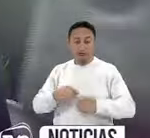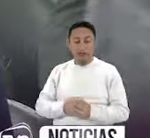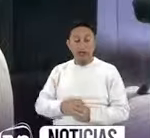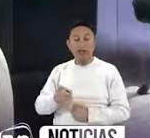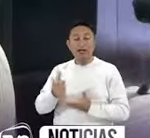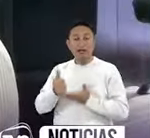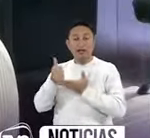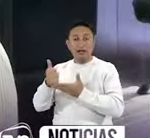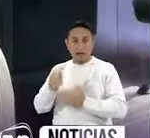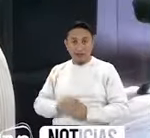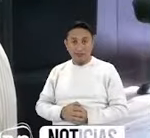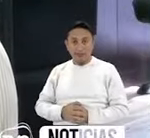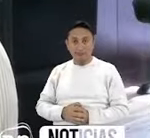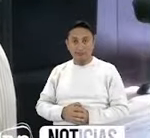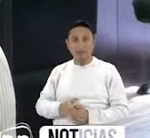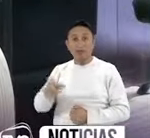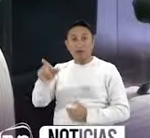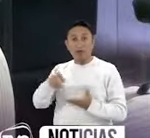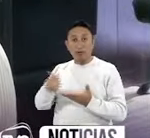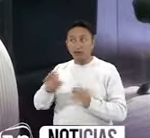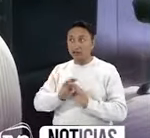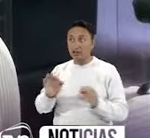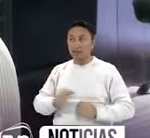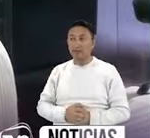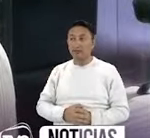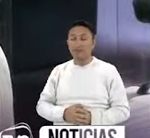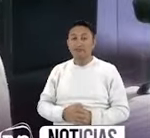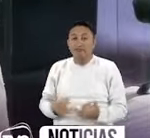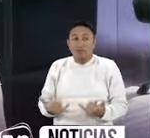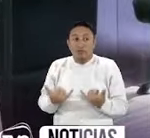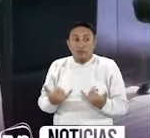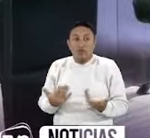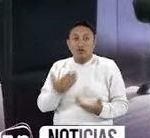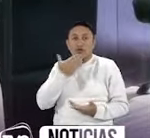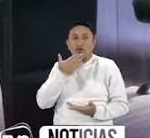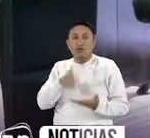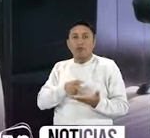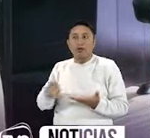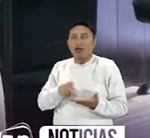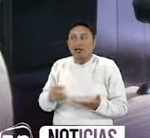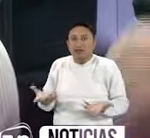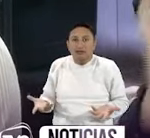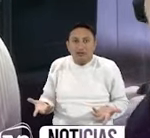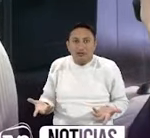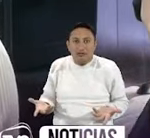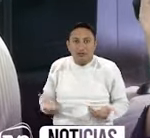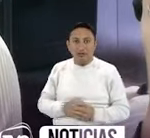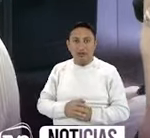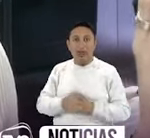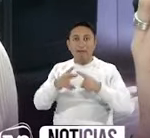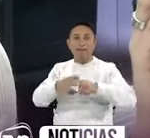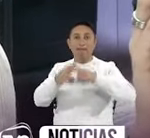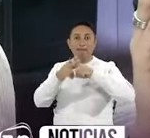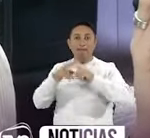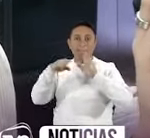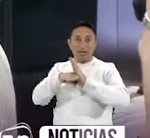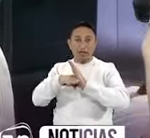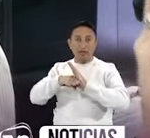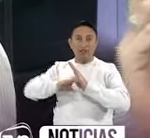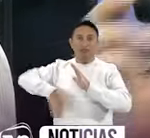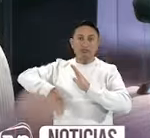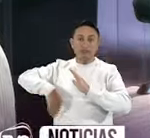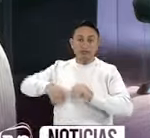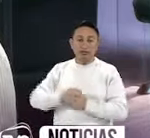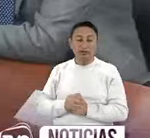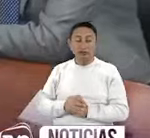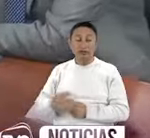Impago al personal, porque ya no tienen de dónde más sacar la plata, préstamos bancarios vencidos, hipotecas.